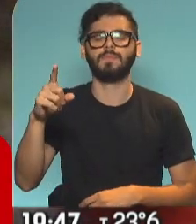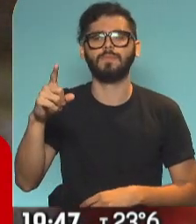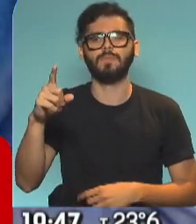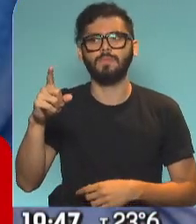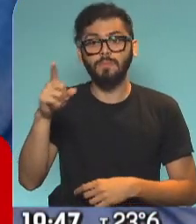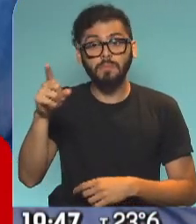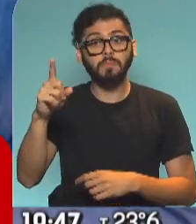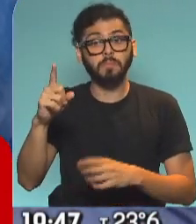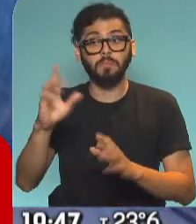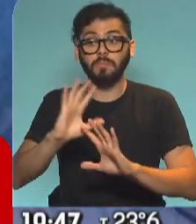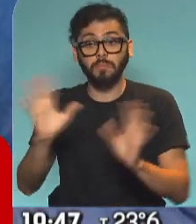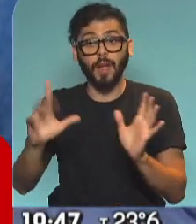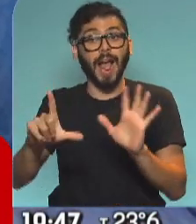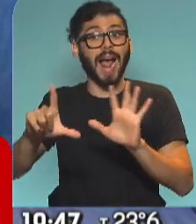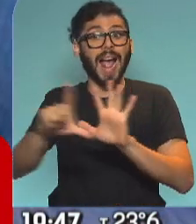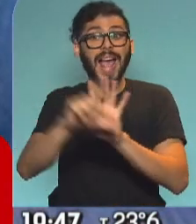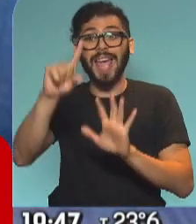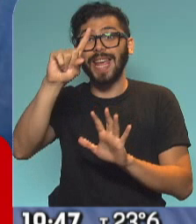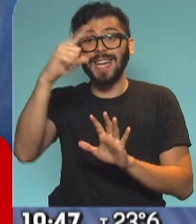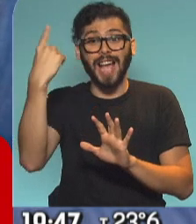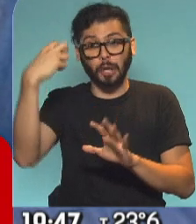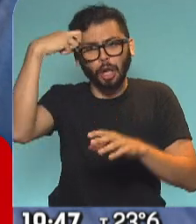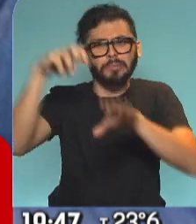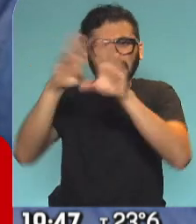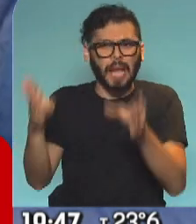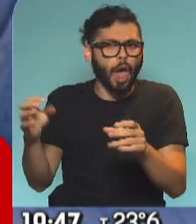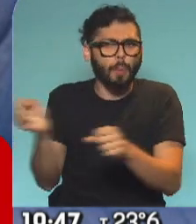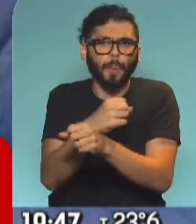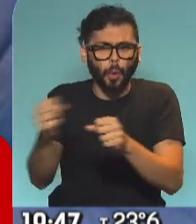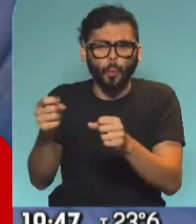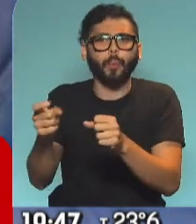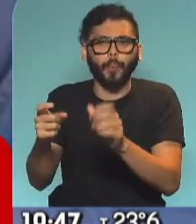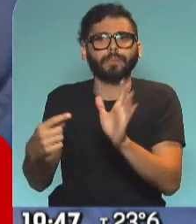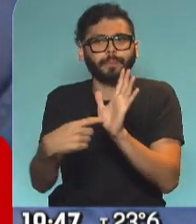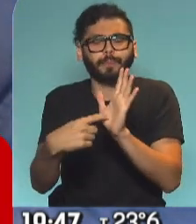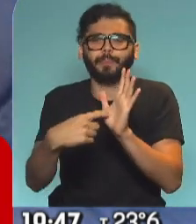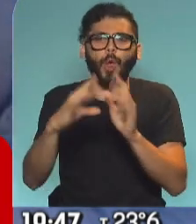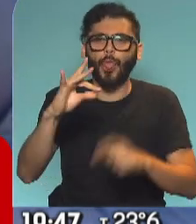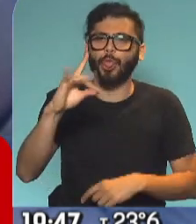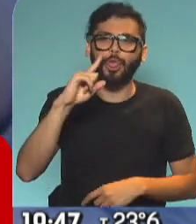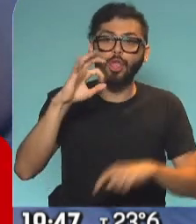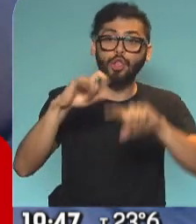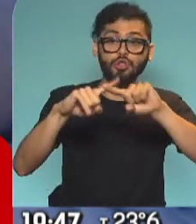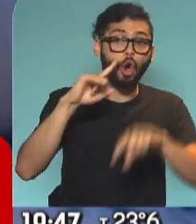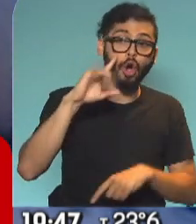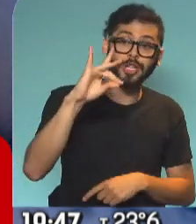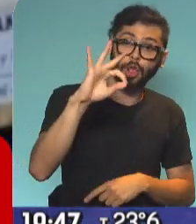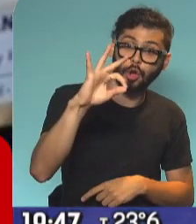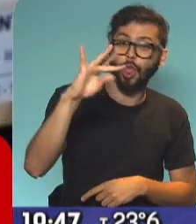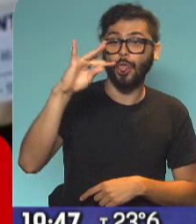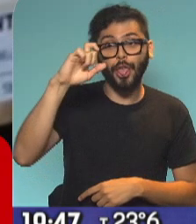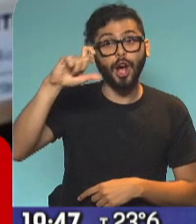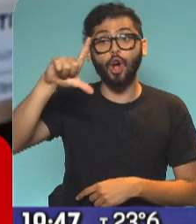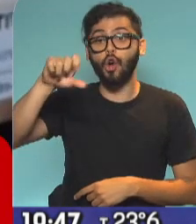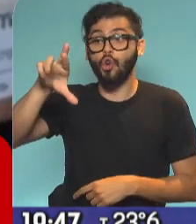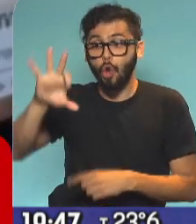está autorizada por ley nacional aprobada por el Parlamento el uso del dióxido de cloro para el tratamiento de esta enfermedad